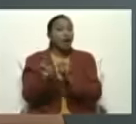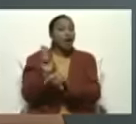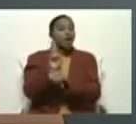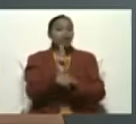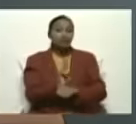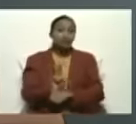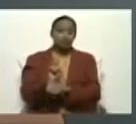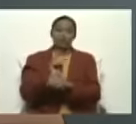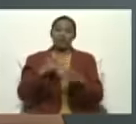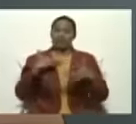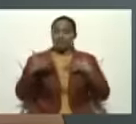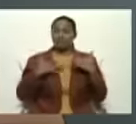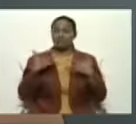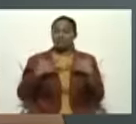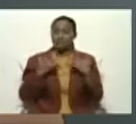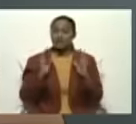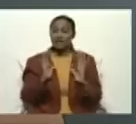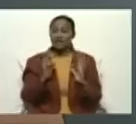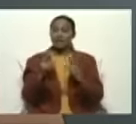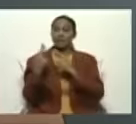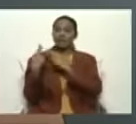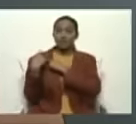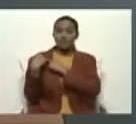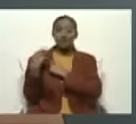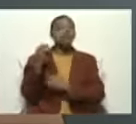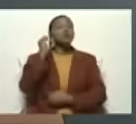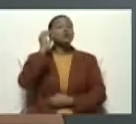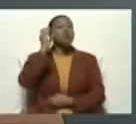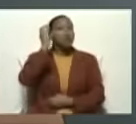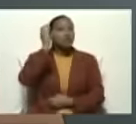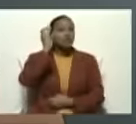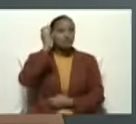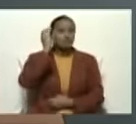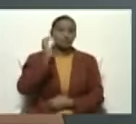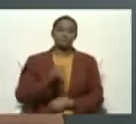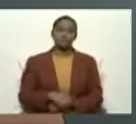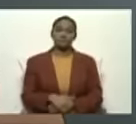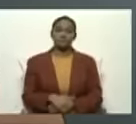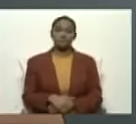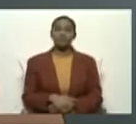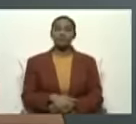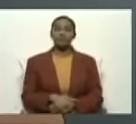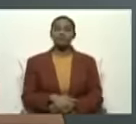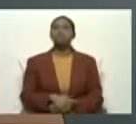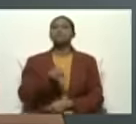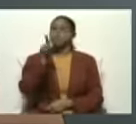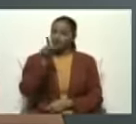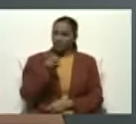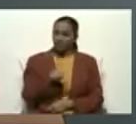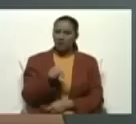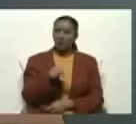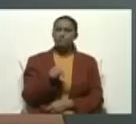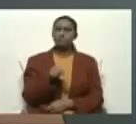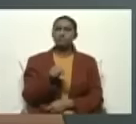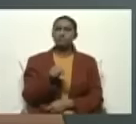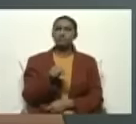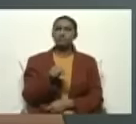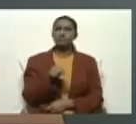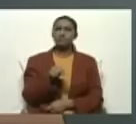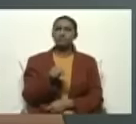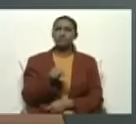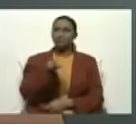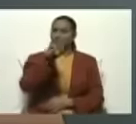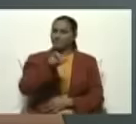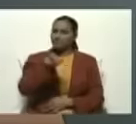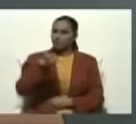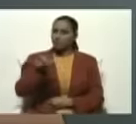las tecnologías de manera responsable y consciente. Bueno, pues también acuden a nuestras instituciones